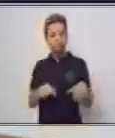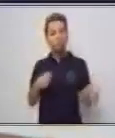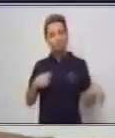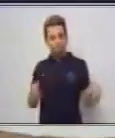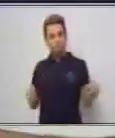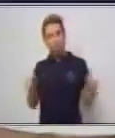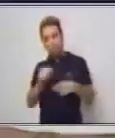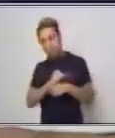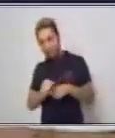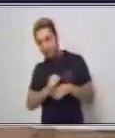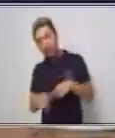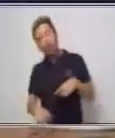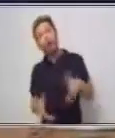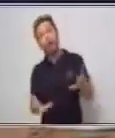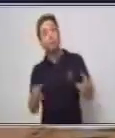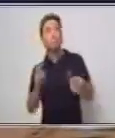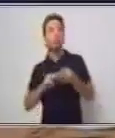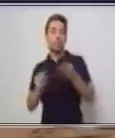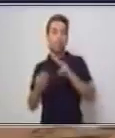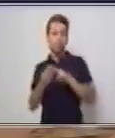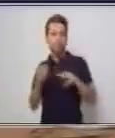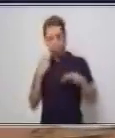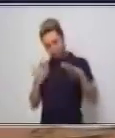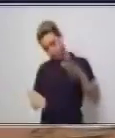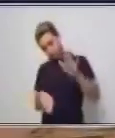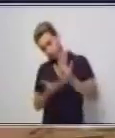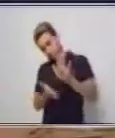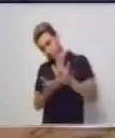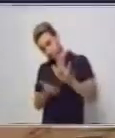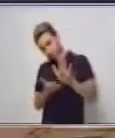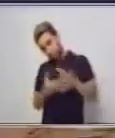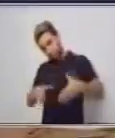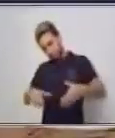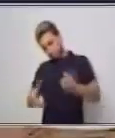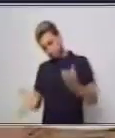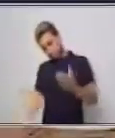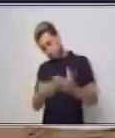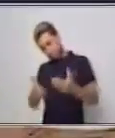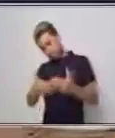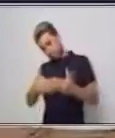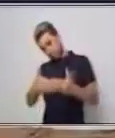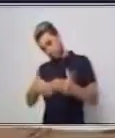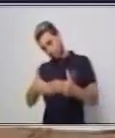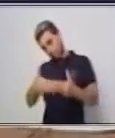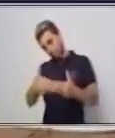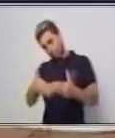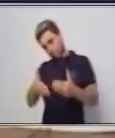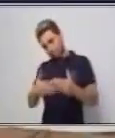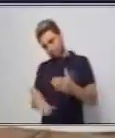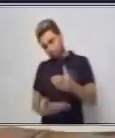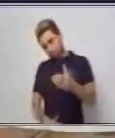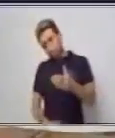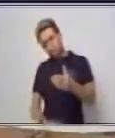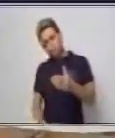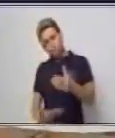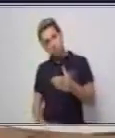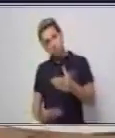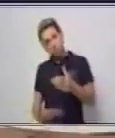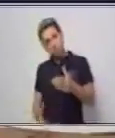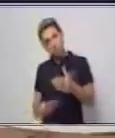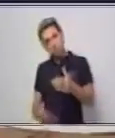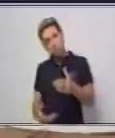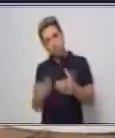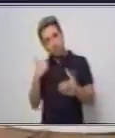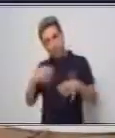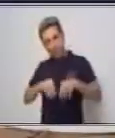que vamos a hacer nosotros acá es pegarle varias veces al estilador y vamos a ir viendo cómo toda